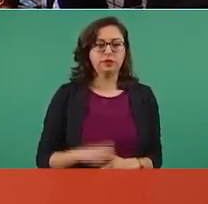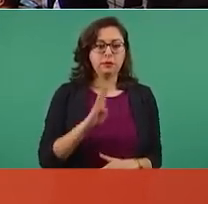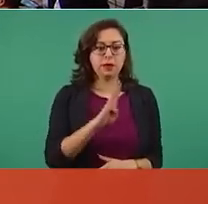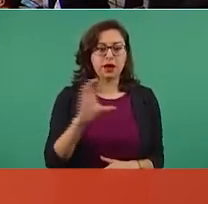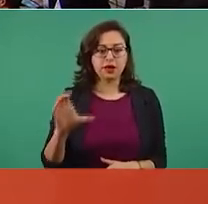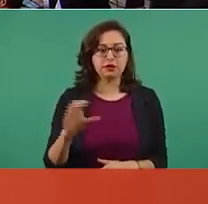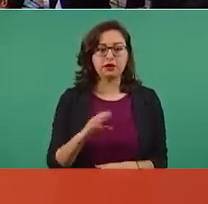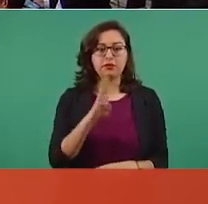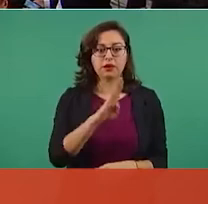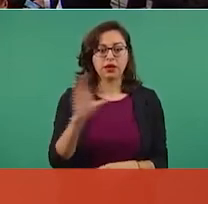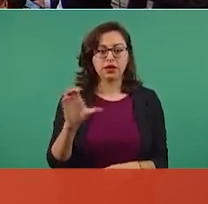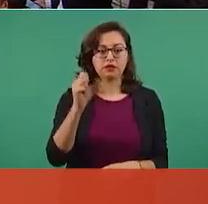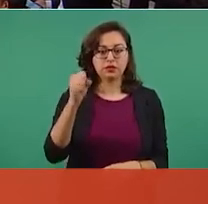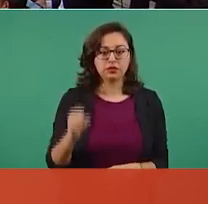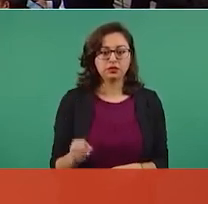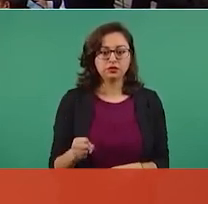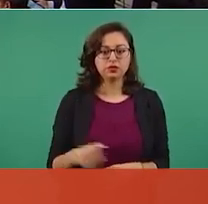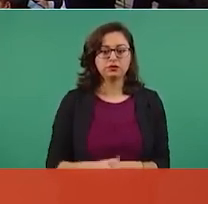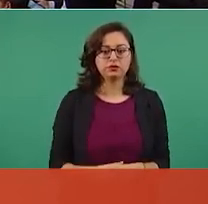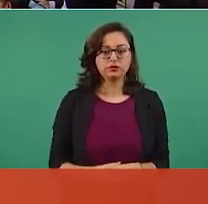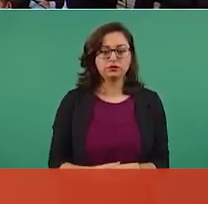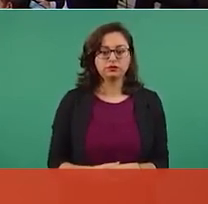Así está.